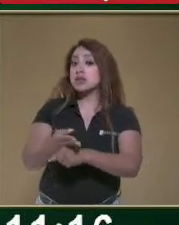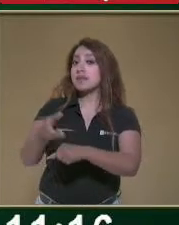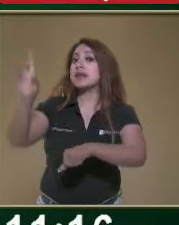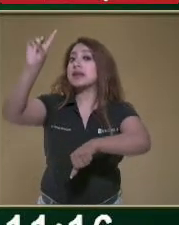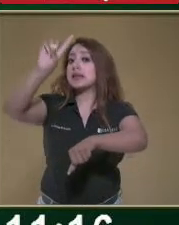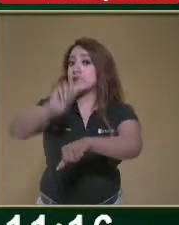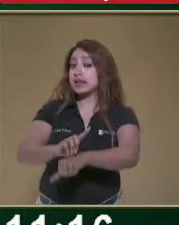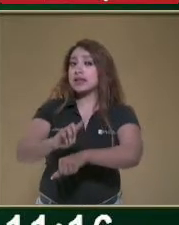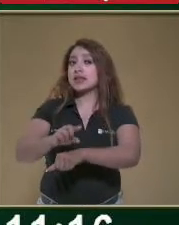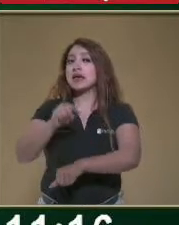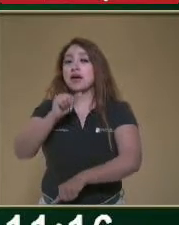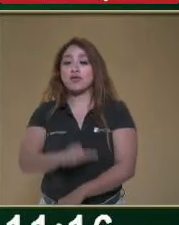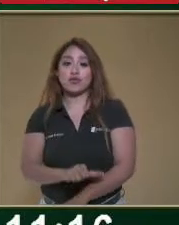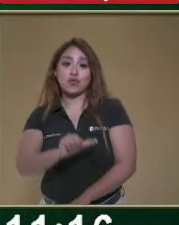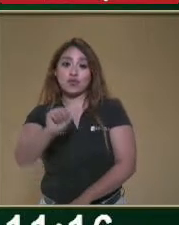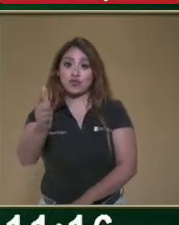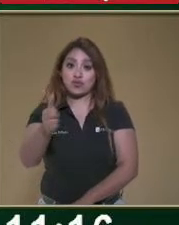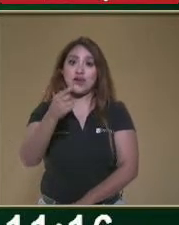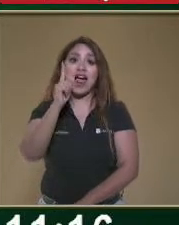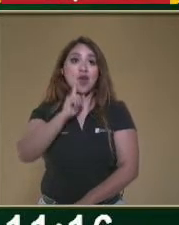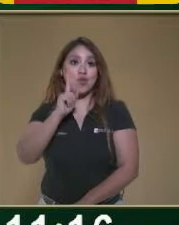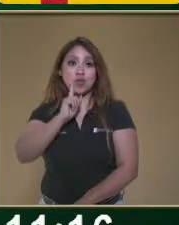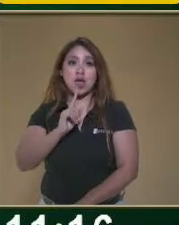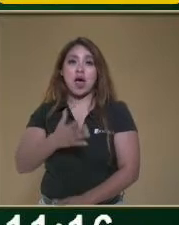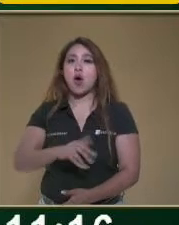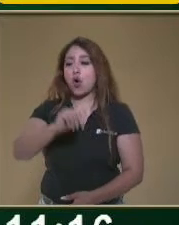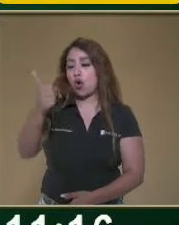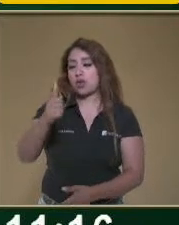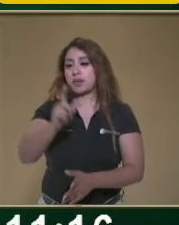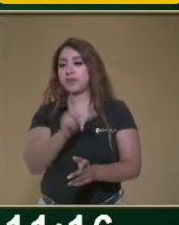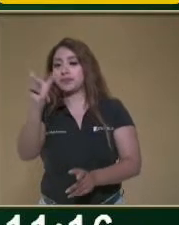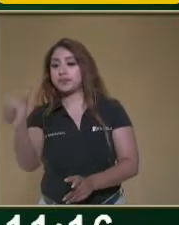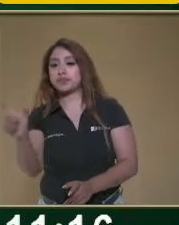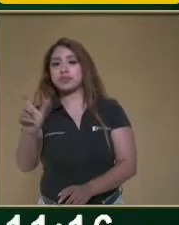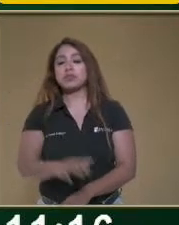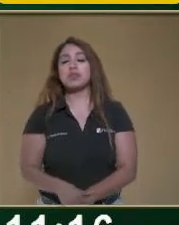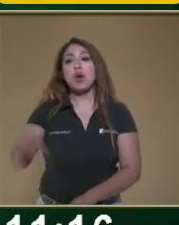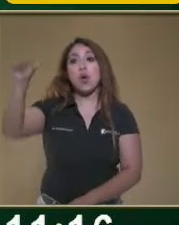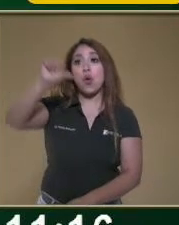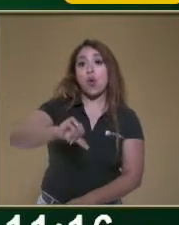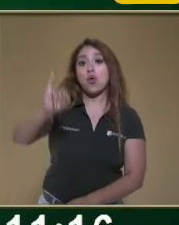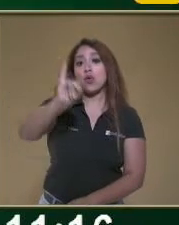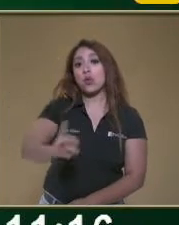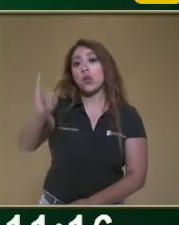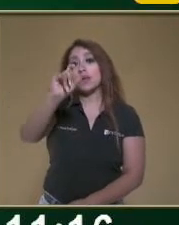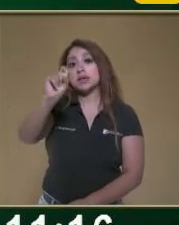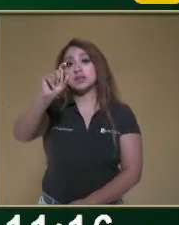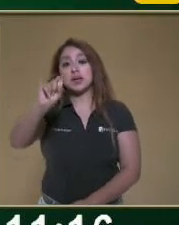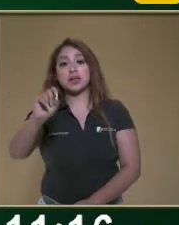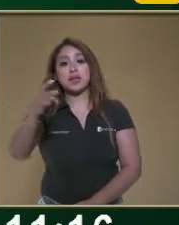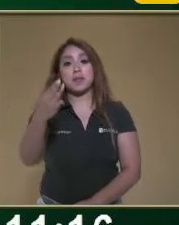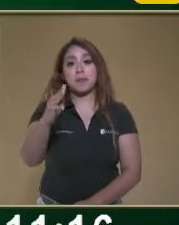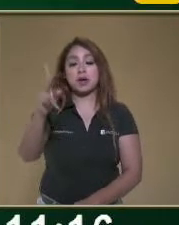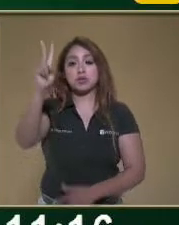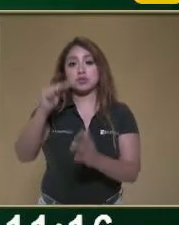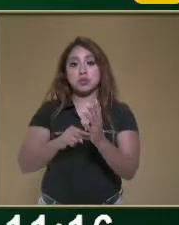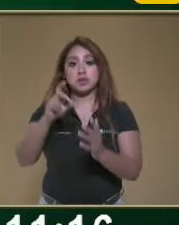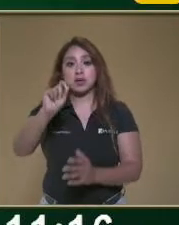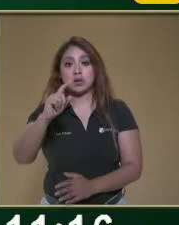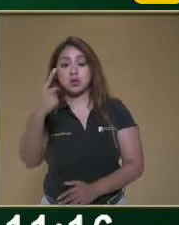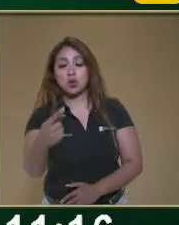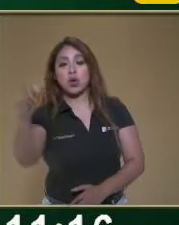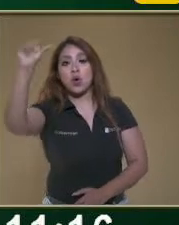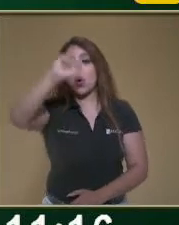fue Alana. Ahora voy a leer otra página. Hoy es jueves 20 de mayo de 2021.